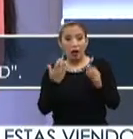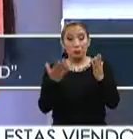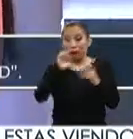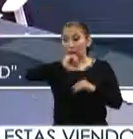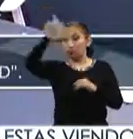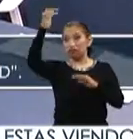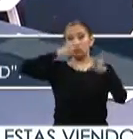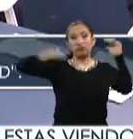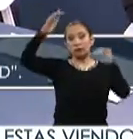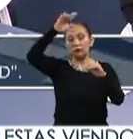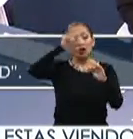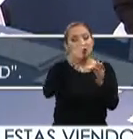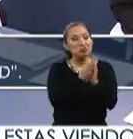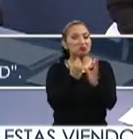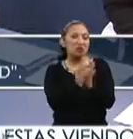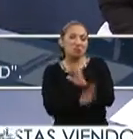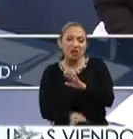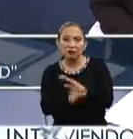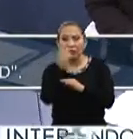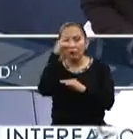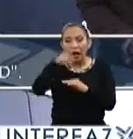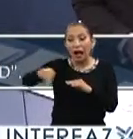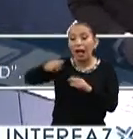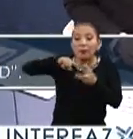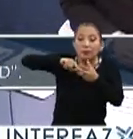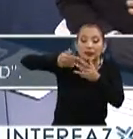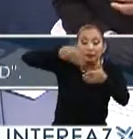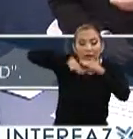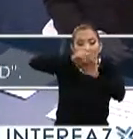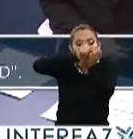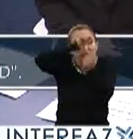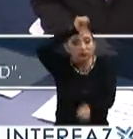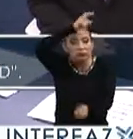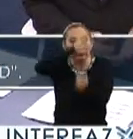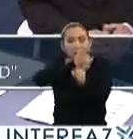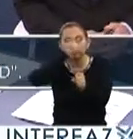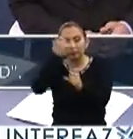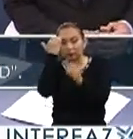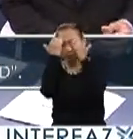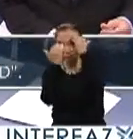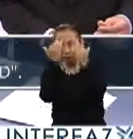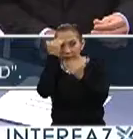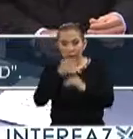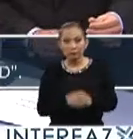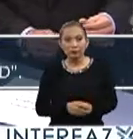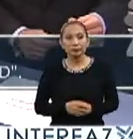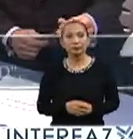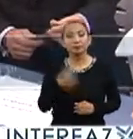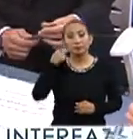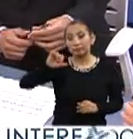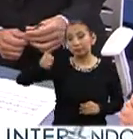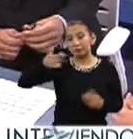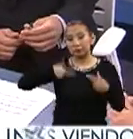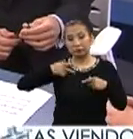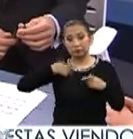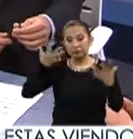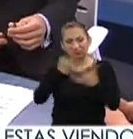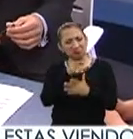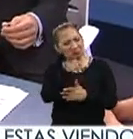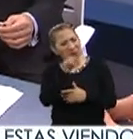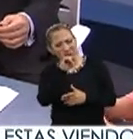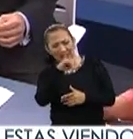para profundizar, es un curso que está pensado para introducir, para Una alguien que primera desconozca, orientación, claro. Para alguien que de pronto diga,